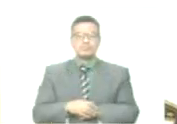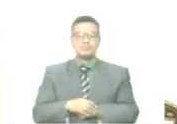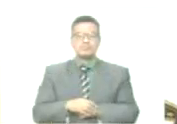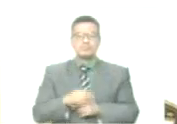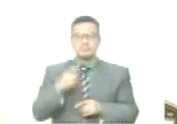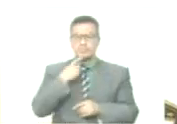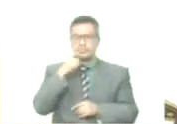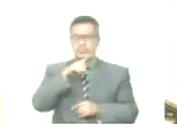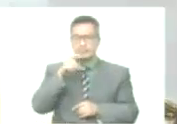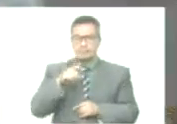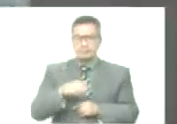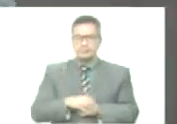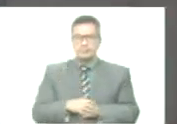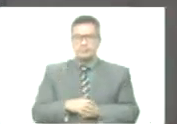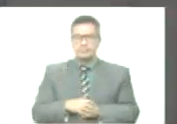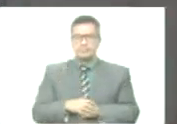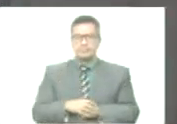Consensos.